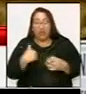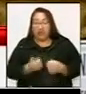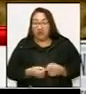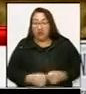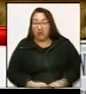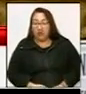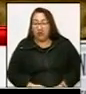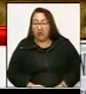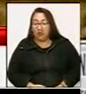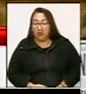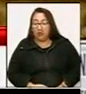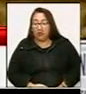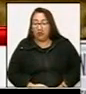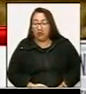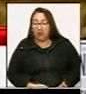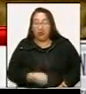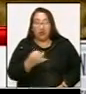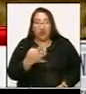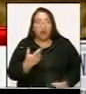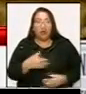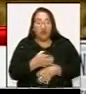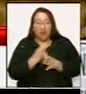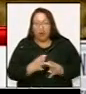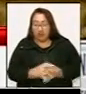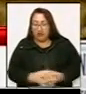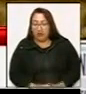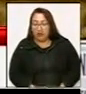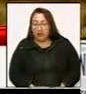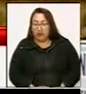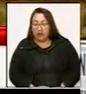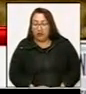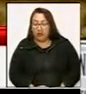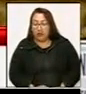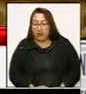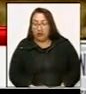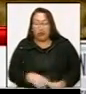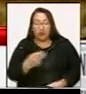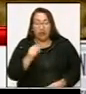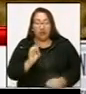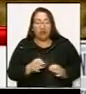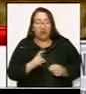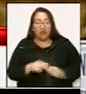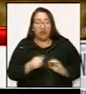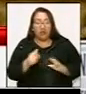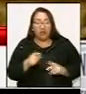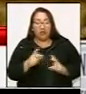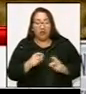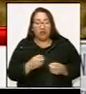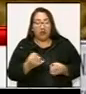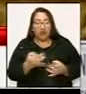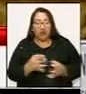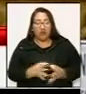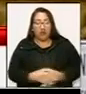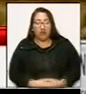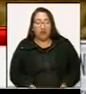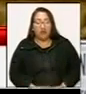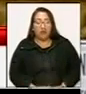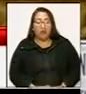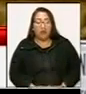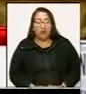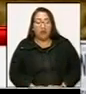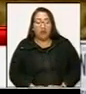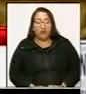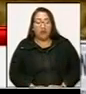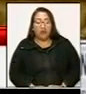presente cuánto se ha formalizado la economía del 2006 a la fecha en ese sector. ¿Cuánto?